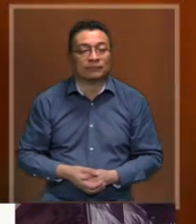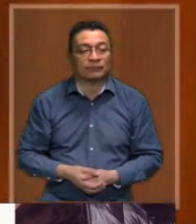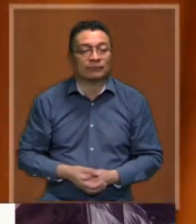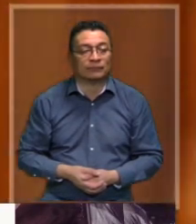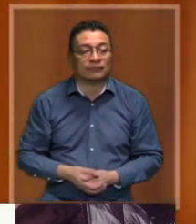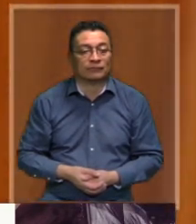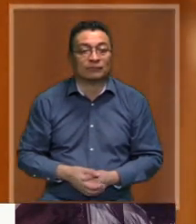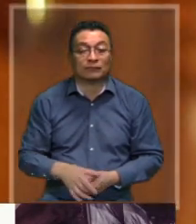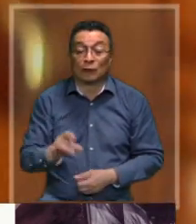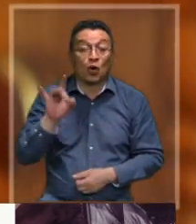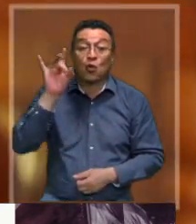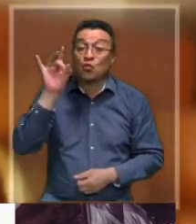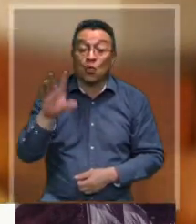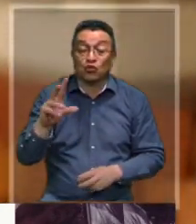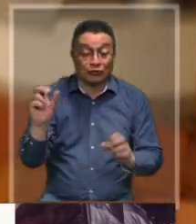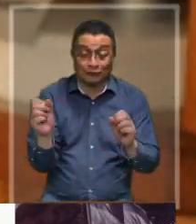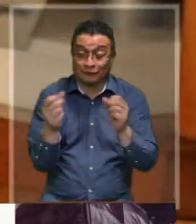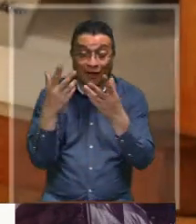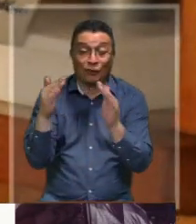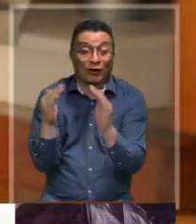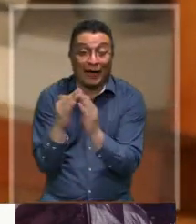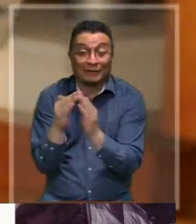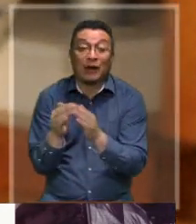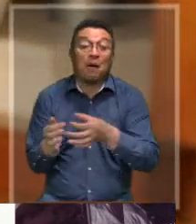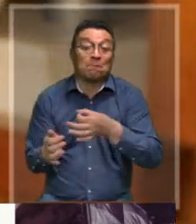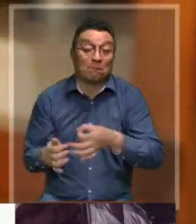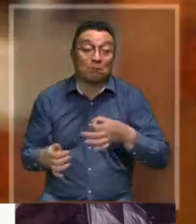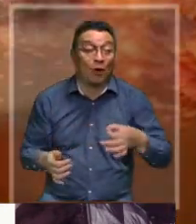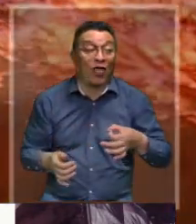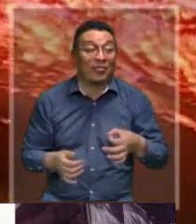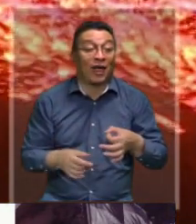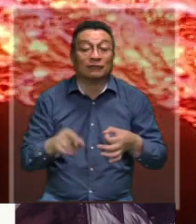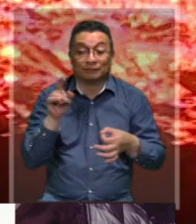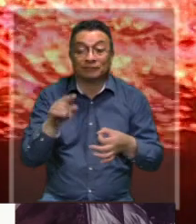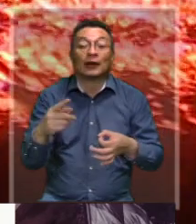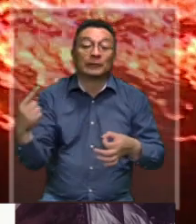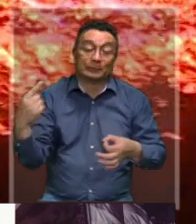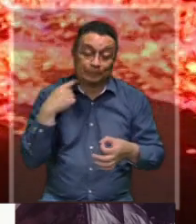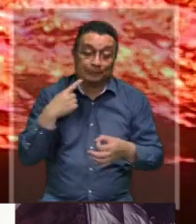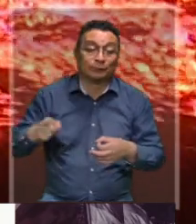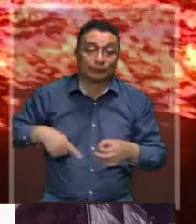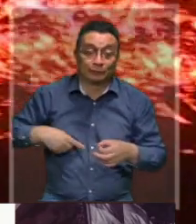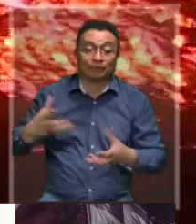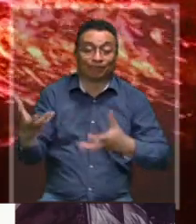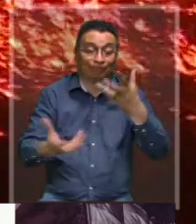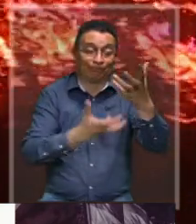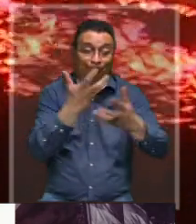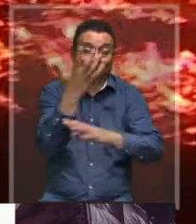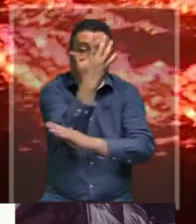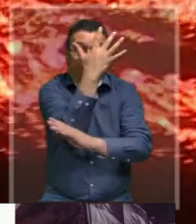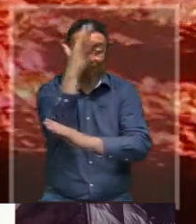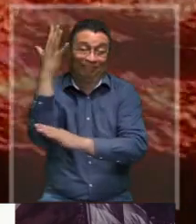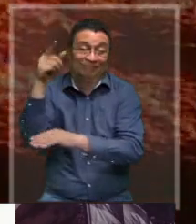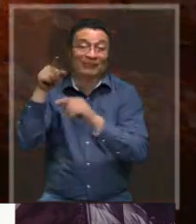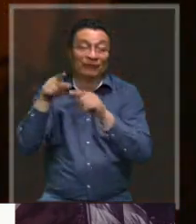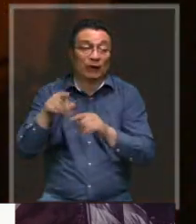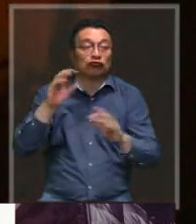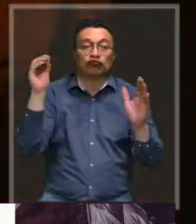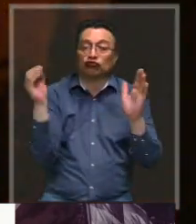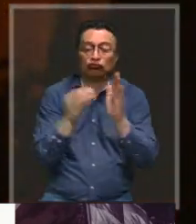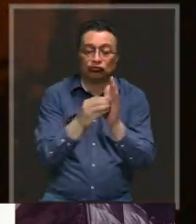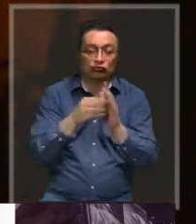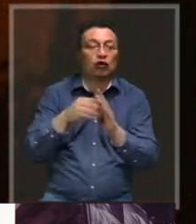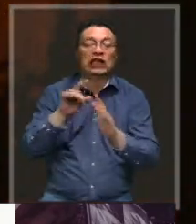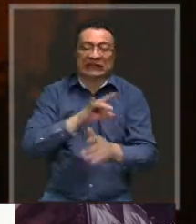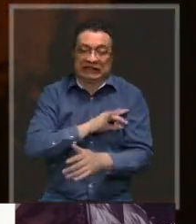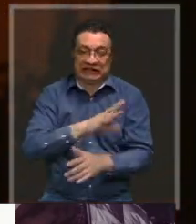Es lo único que quedó de su hogar. Solo uno de los tantos efectos de un incendio forestal que marcó la historia de nuestro país y el mundo,